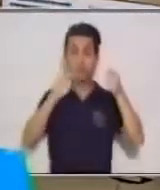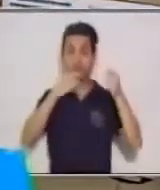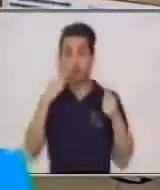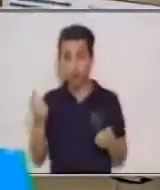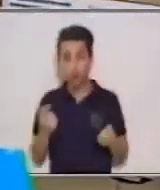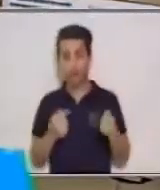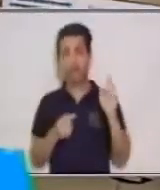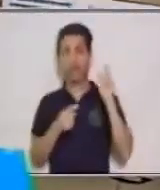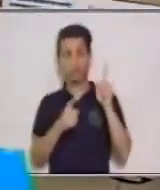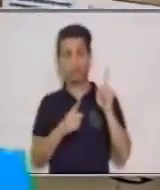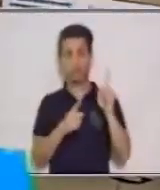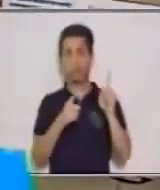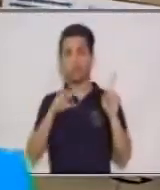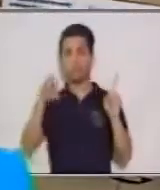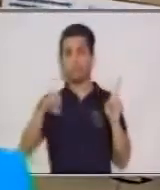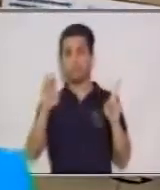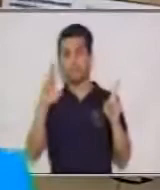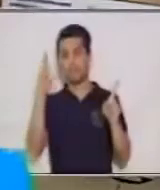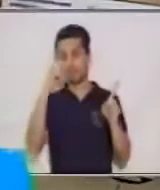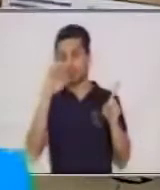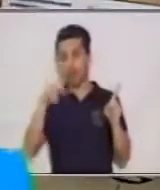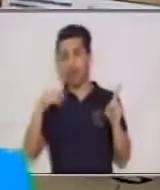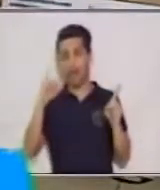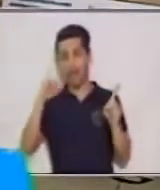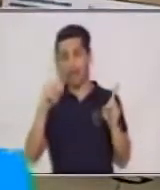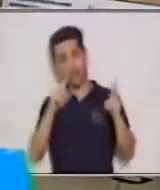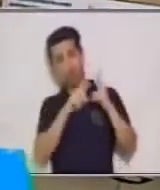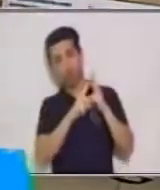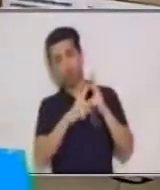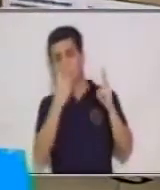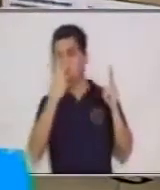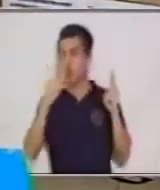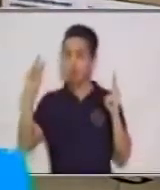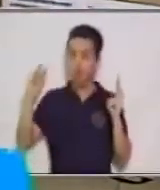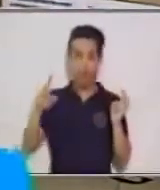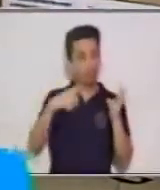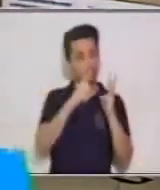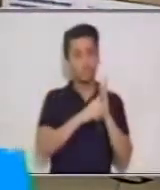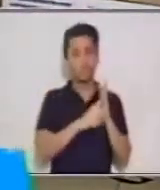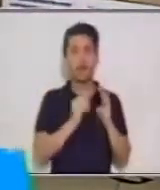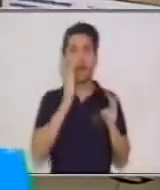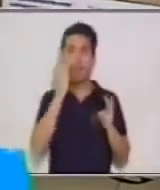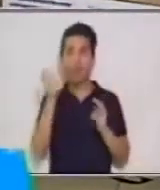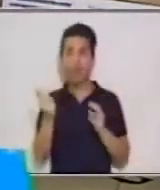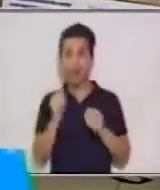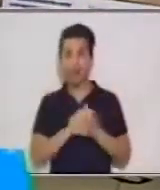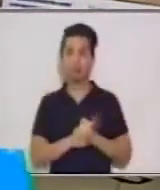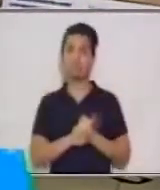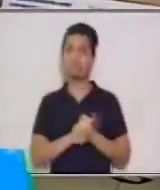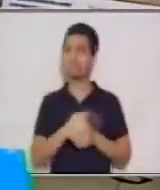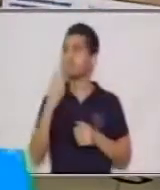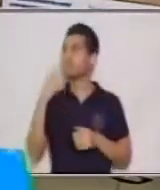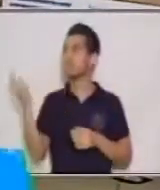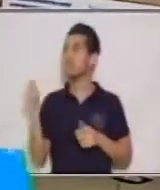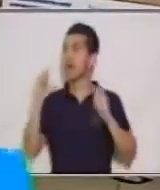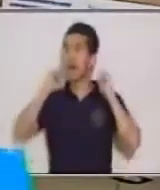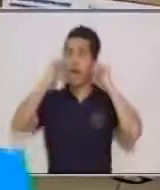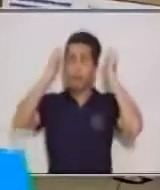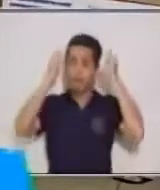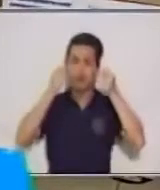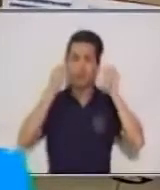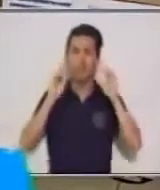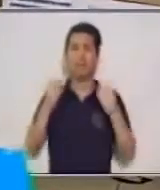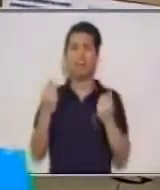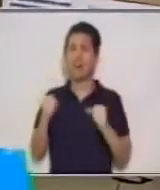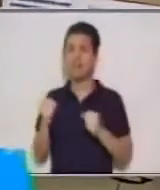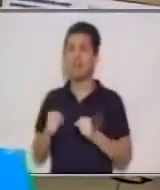abuelita. Identificamos cuáles son las acciones que realiza cada uno. ¿Cuál es la acción que realiza Caperucita? Caperucita tiene